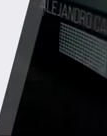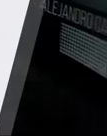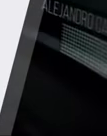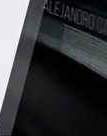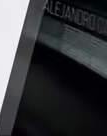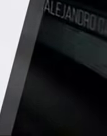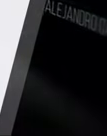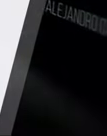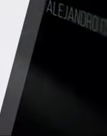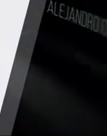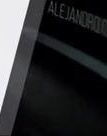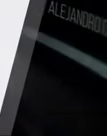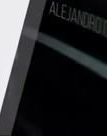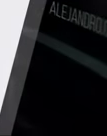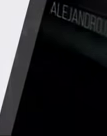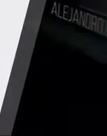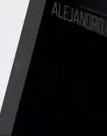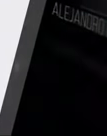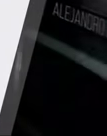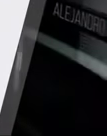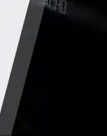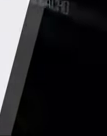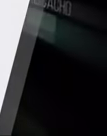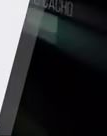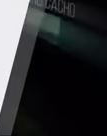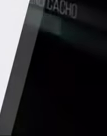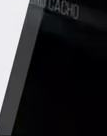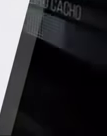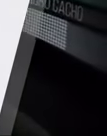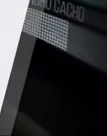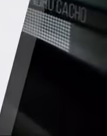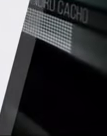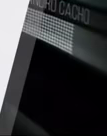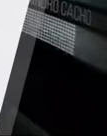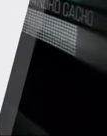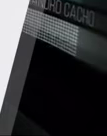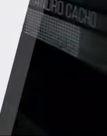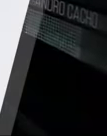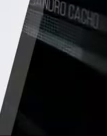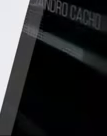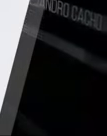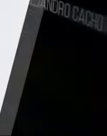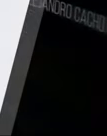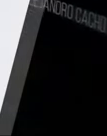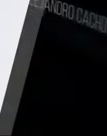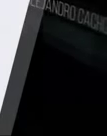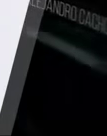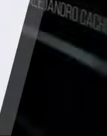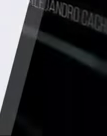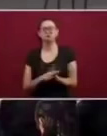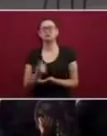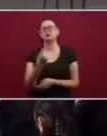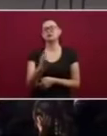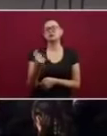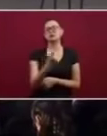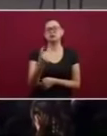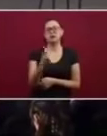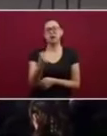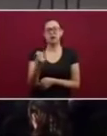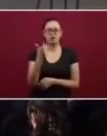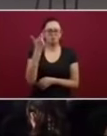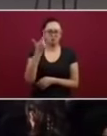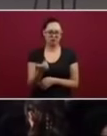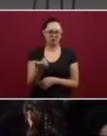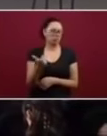las 12 del día. Como lo comentabas hace un momento, se presentaron ciertos vehículos, y la mayoría son vehículos de